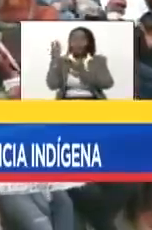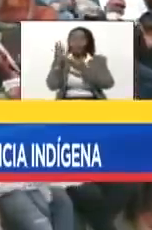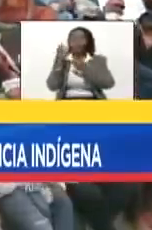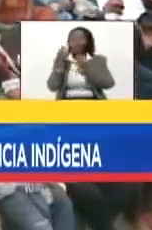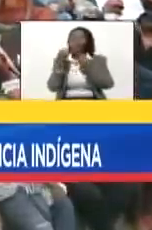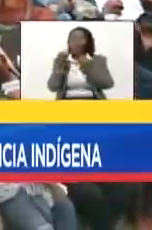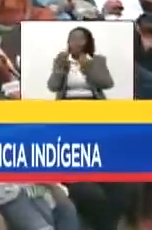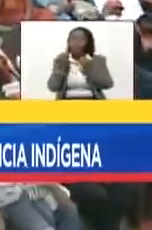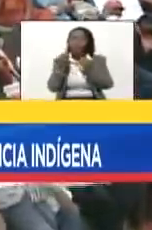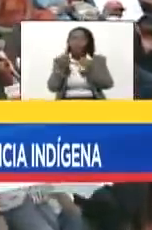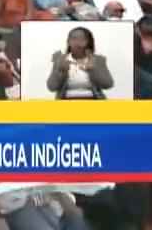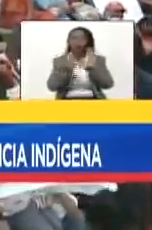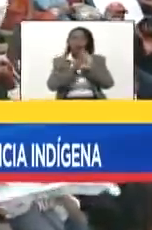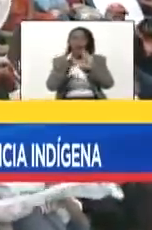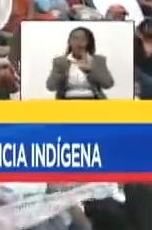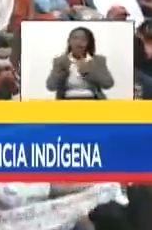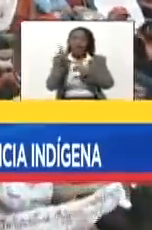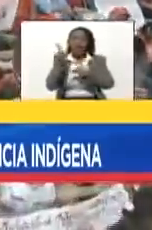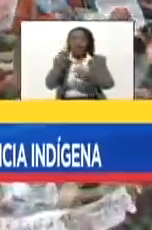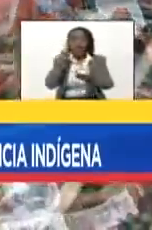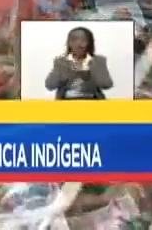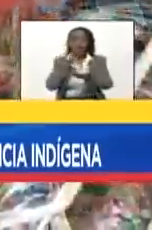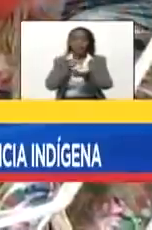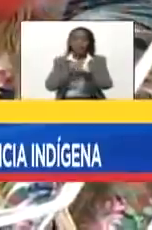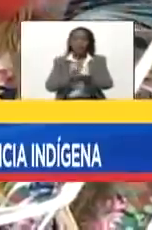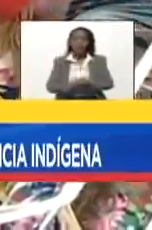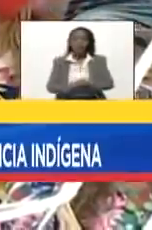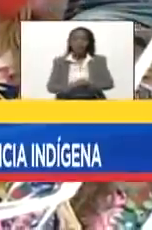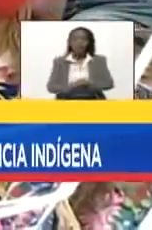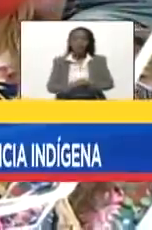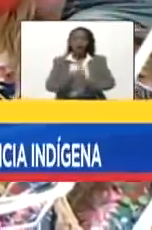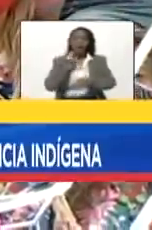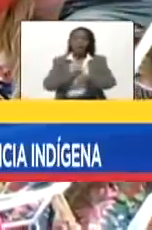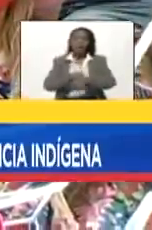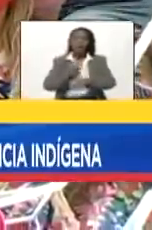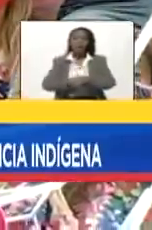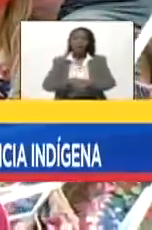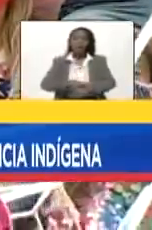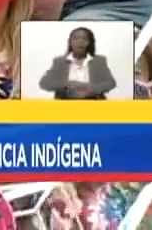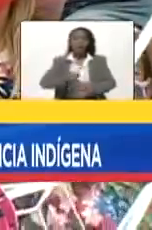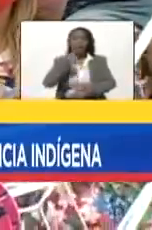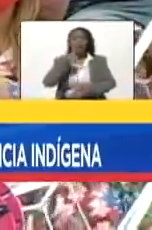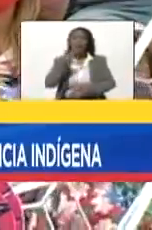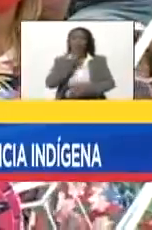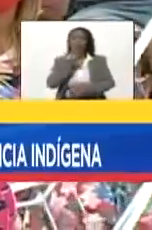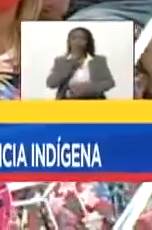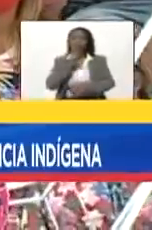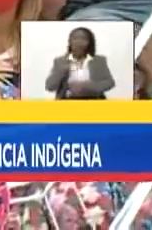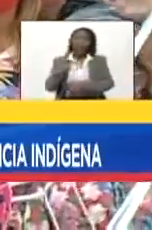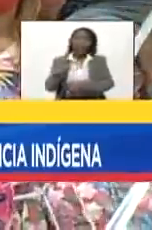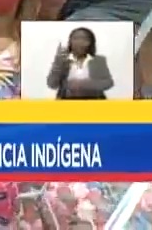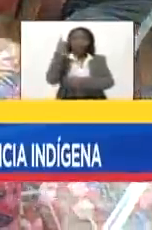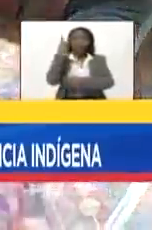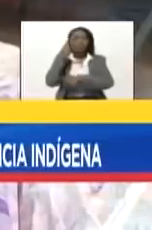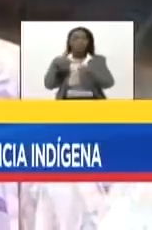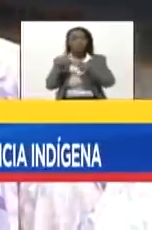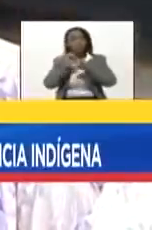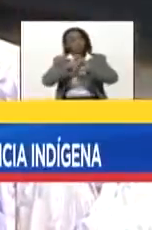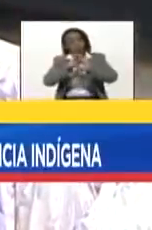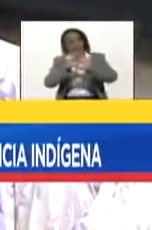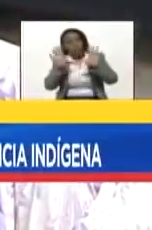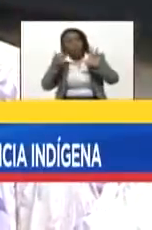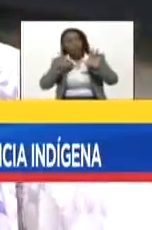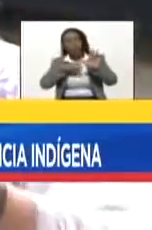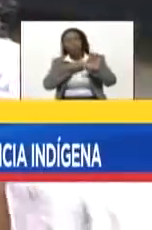muchos constituyentes que estuvieron presentes. El momento más difícil, en primer lugar, claro,